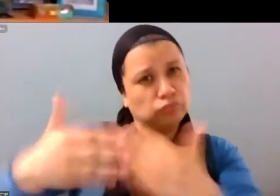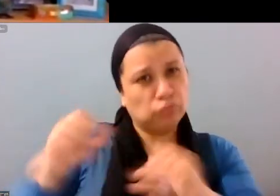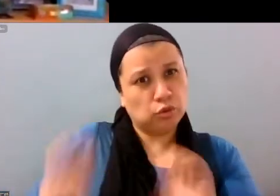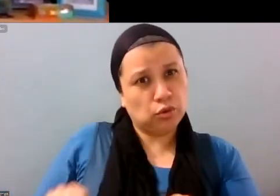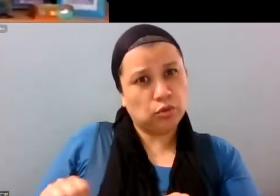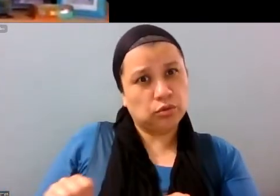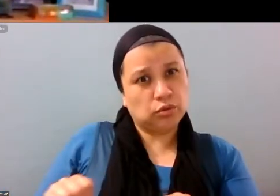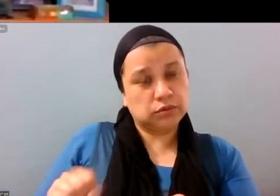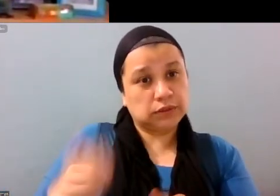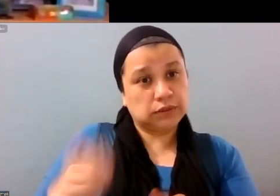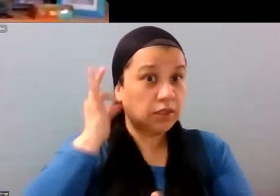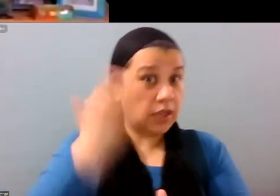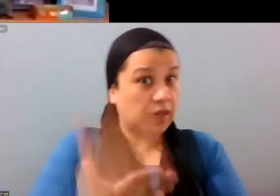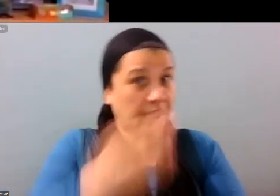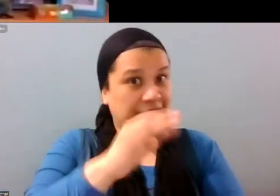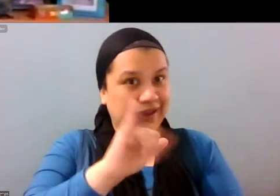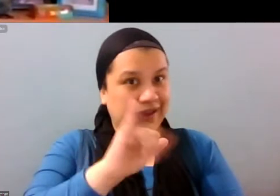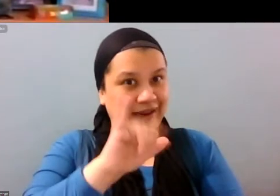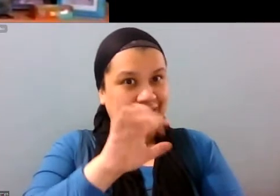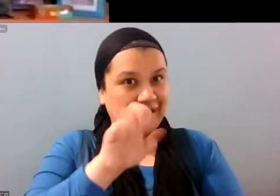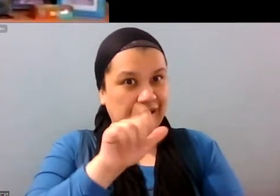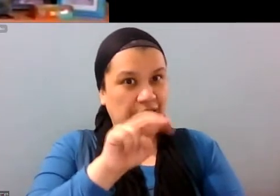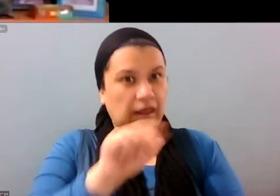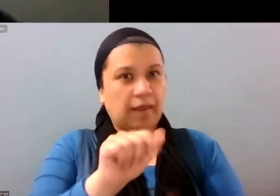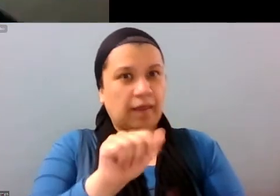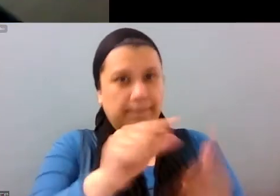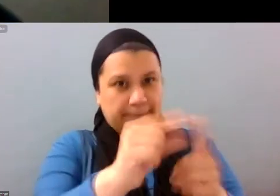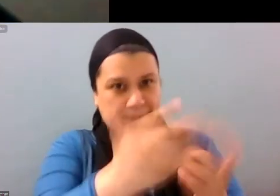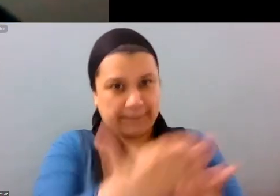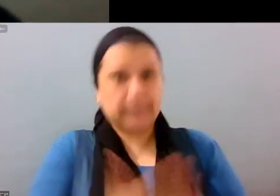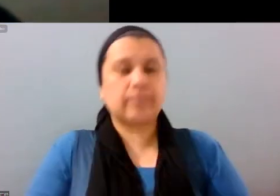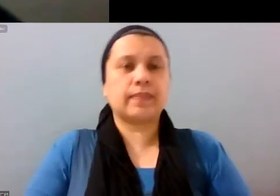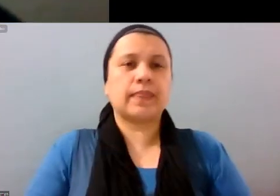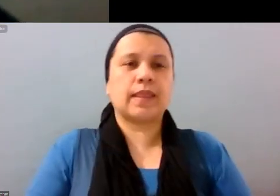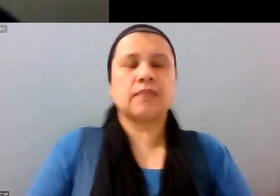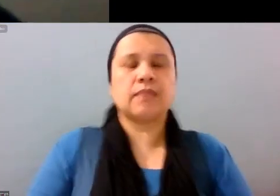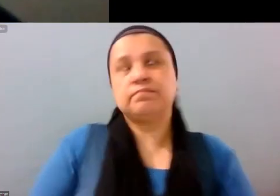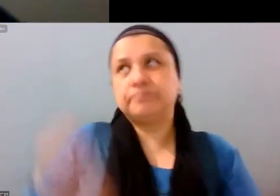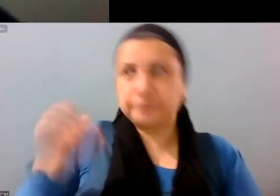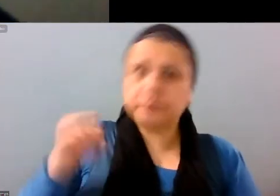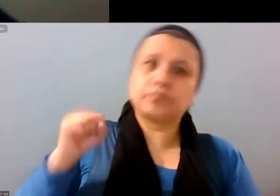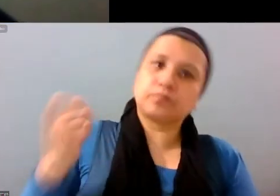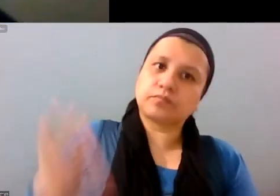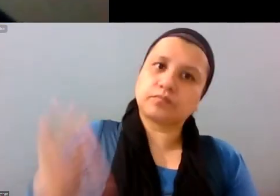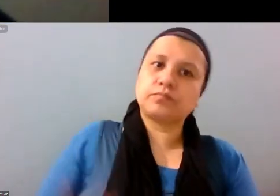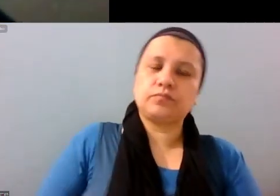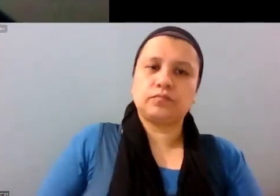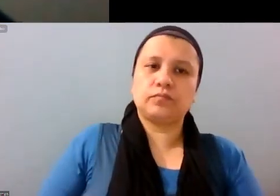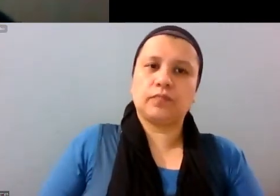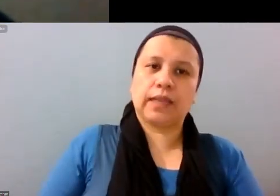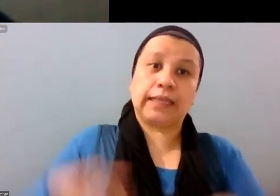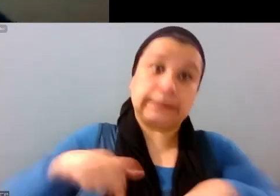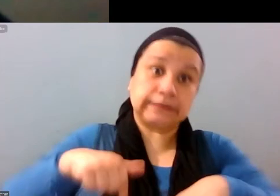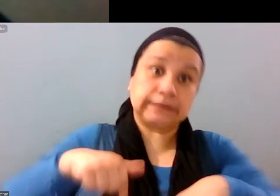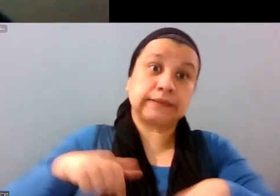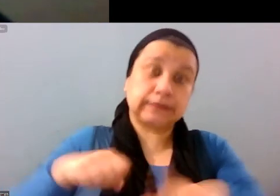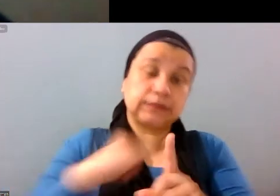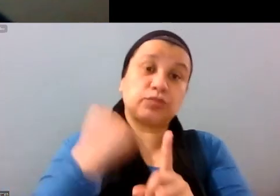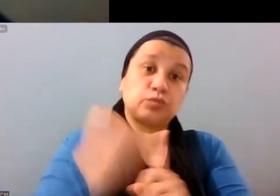tiene la palabra sí pues este toda esta situación pues nos